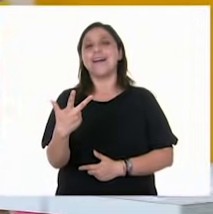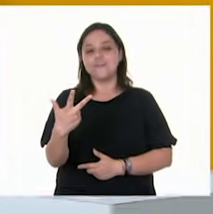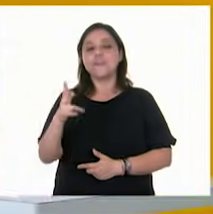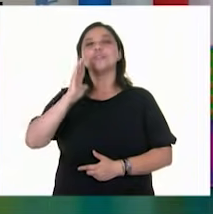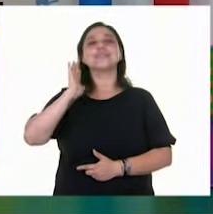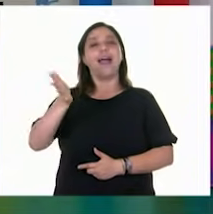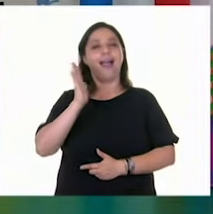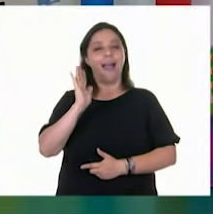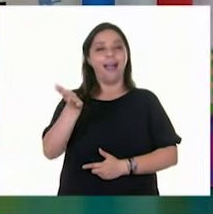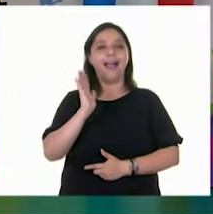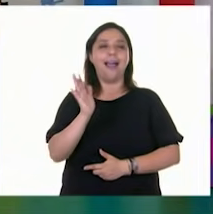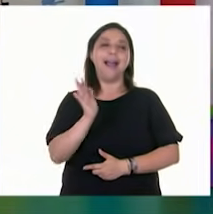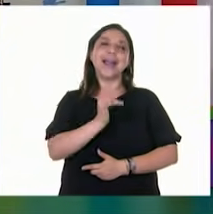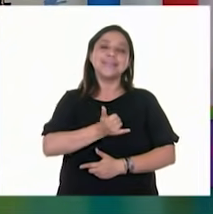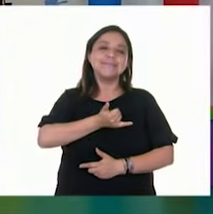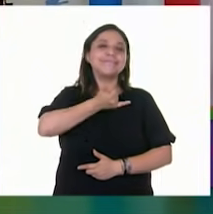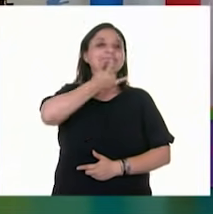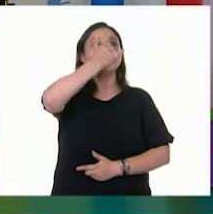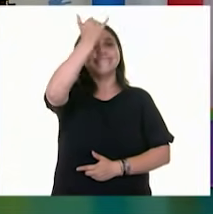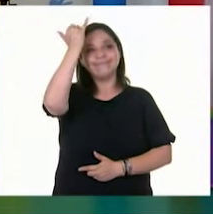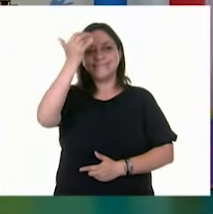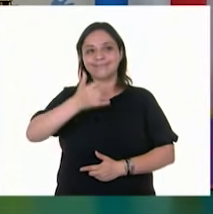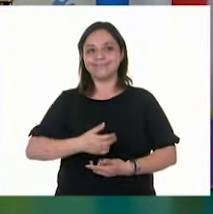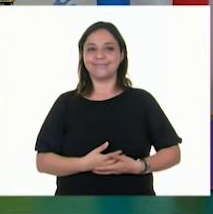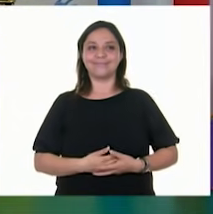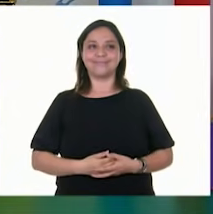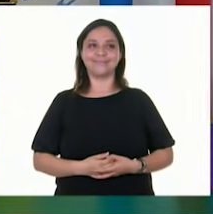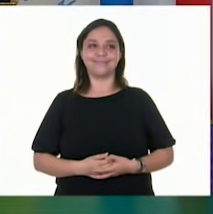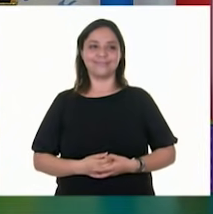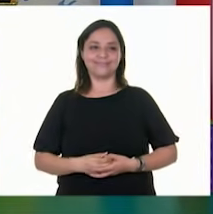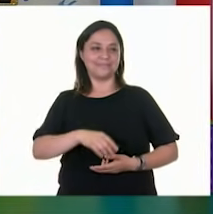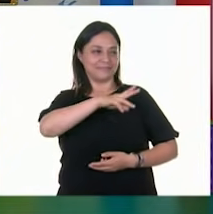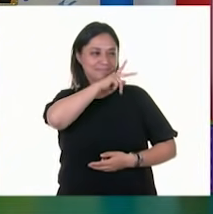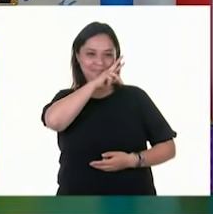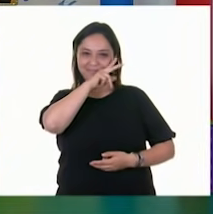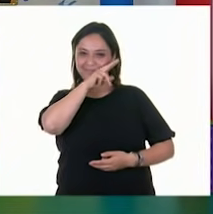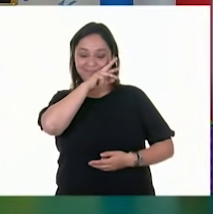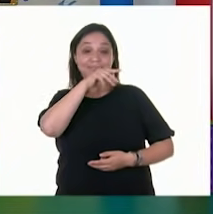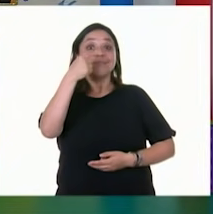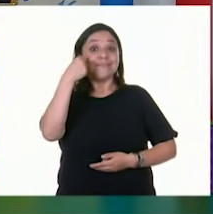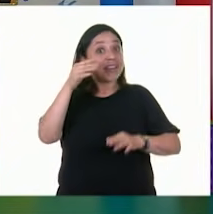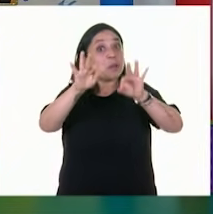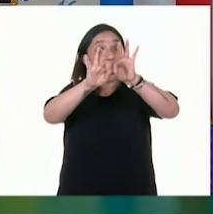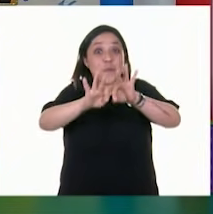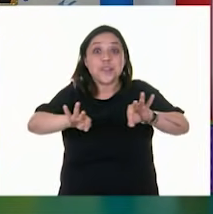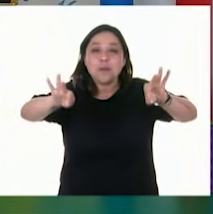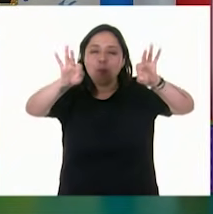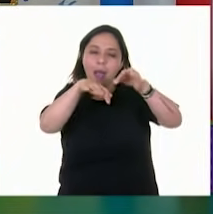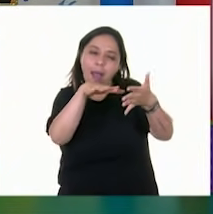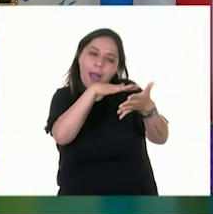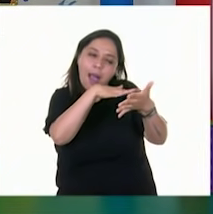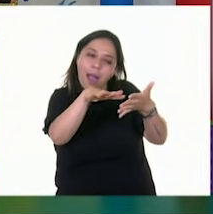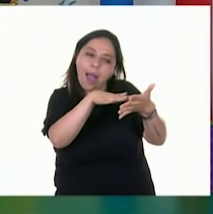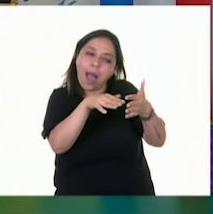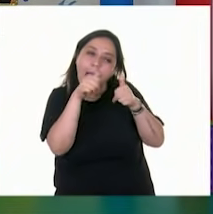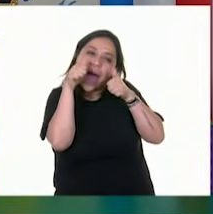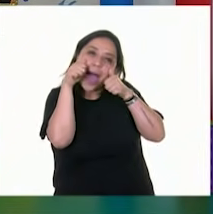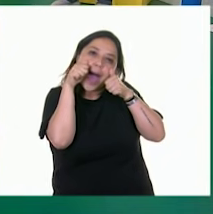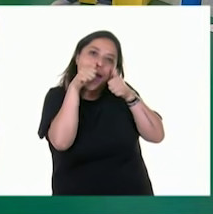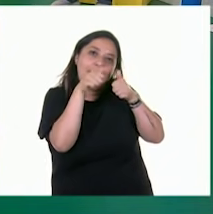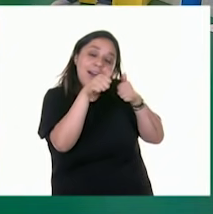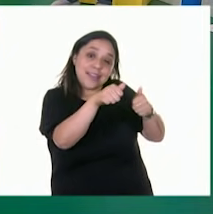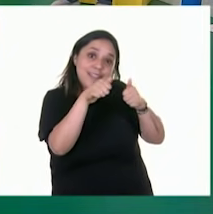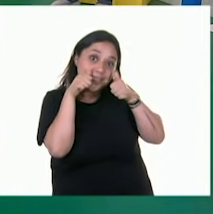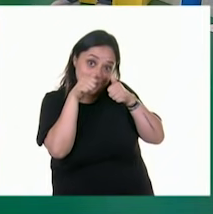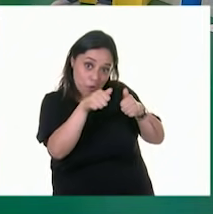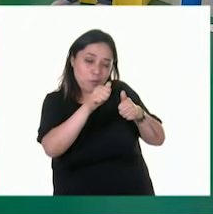muy importante. ¿Qué pasa si me equivoco? No te preocupes. Muy importante poner mucha atención en la parte o en